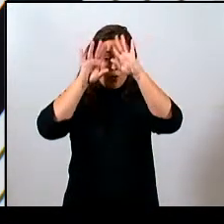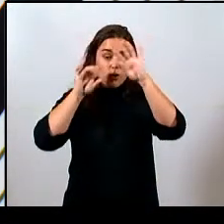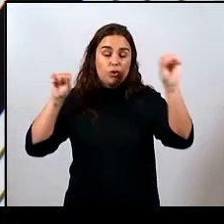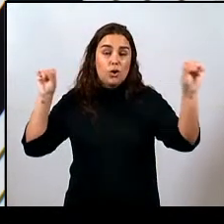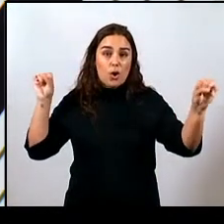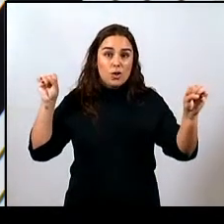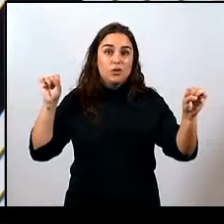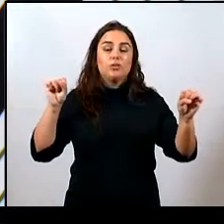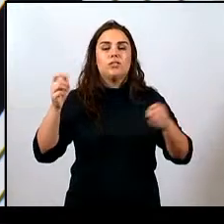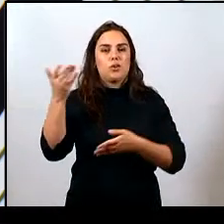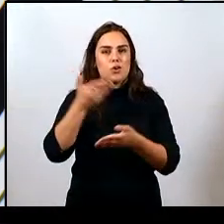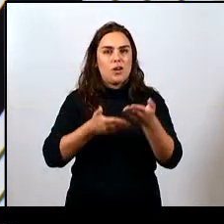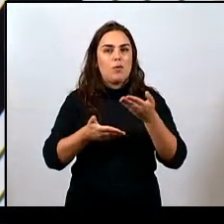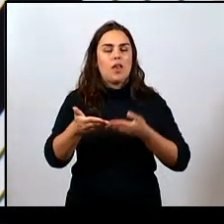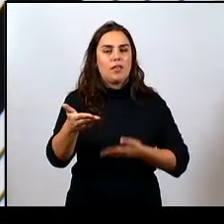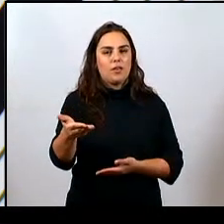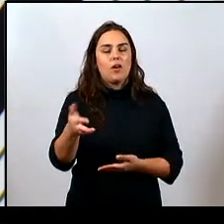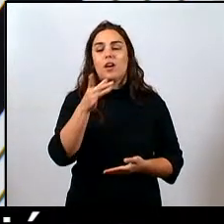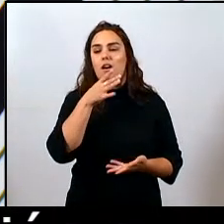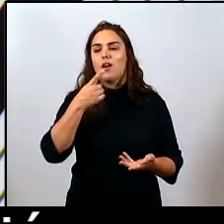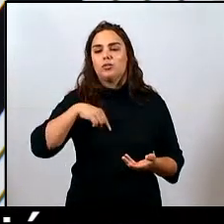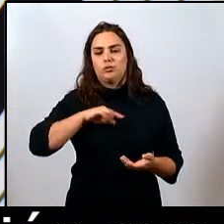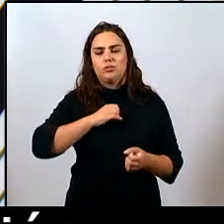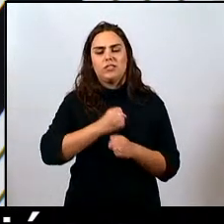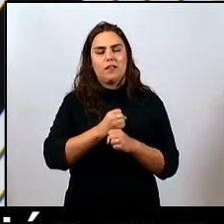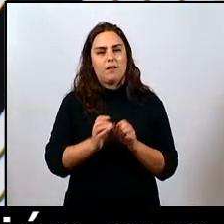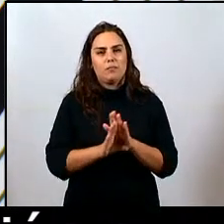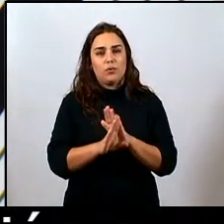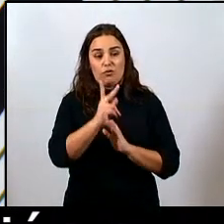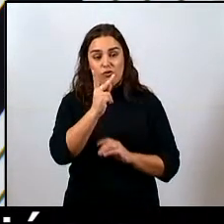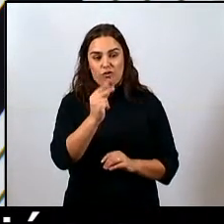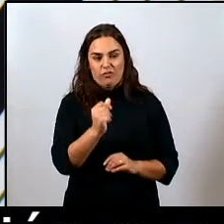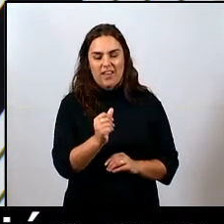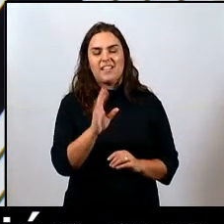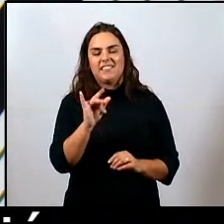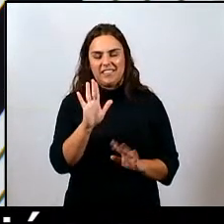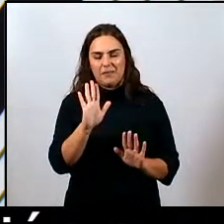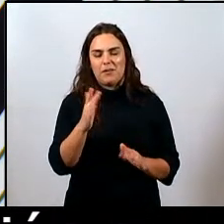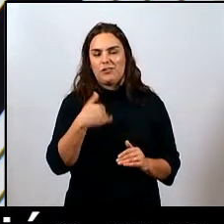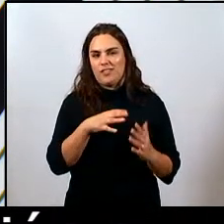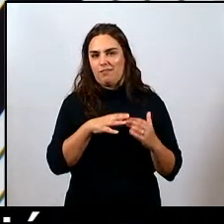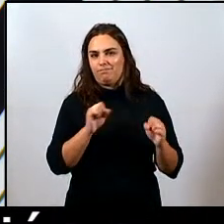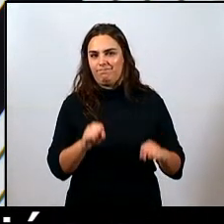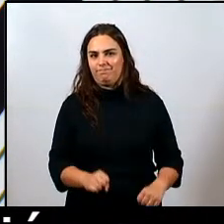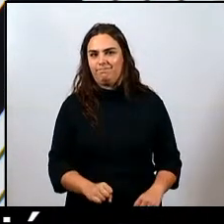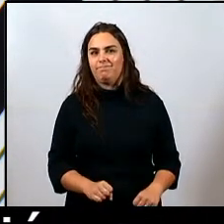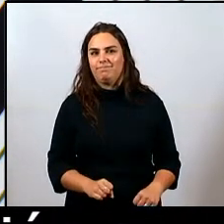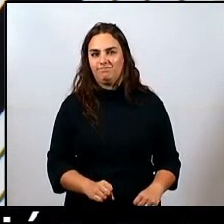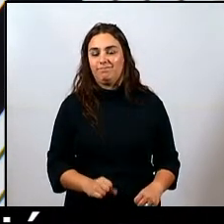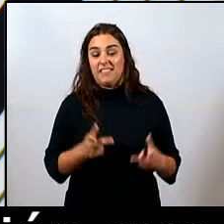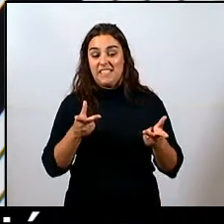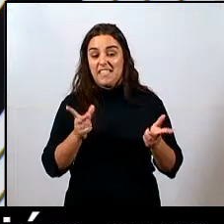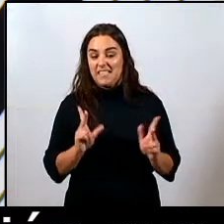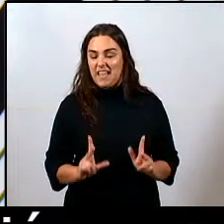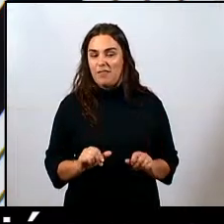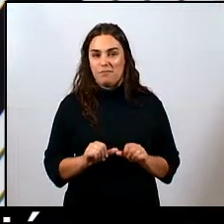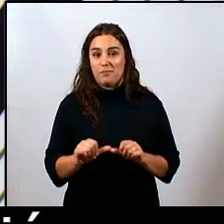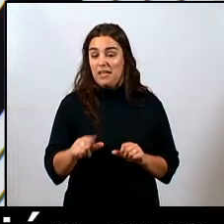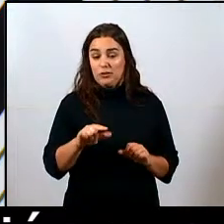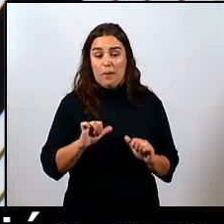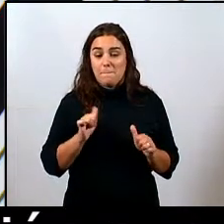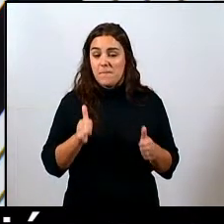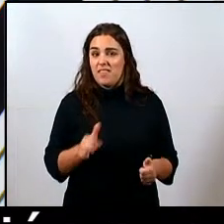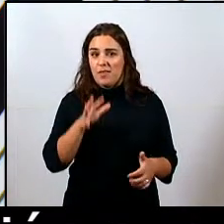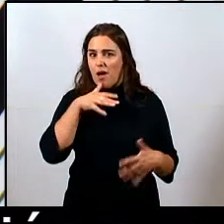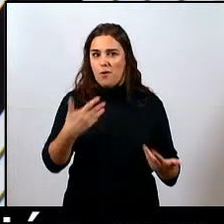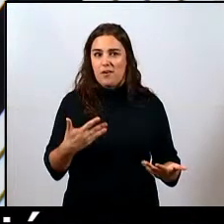una colaboración que vamos a seguir trabajando en estos 2 días, pero que, como ya hemos quedado desde que nos hemos sentado, esto no ha hecho más que empezar, puesto que